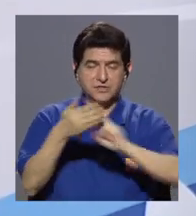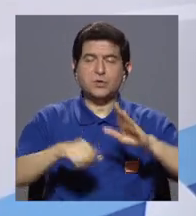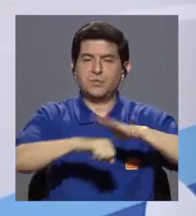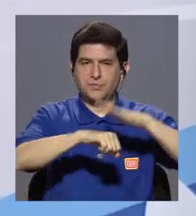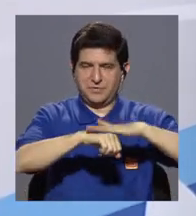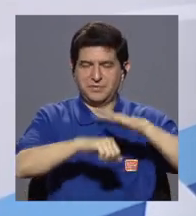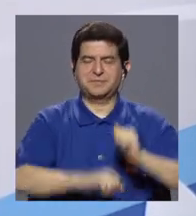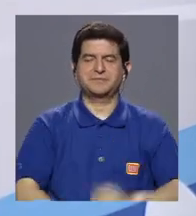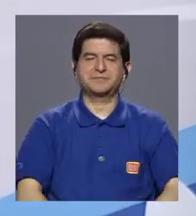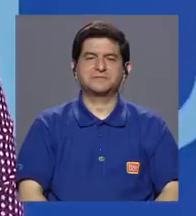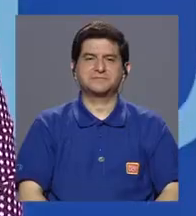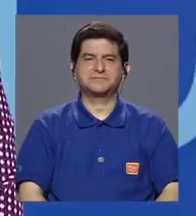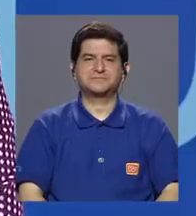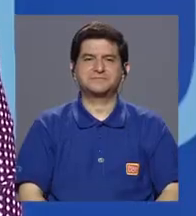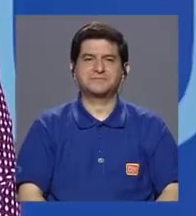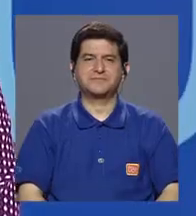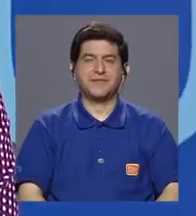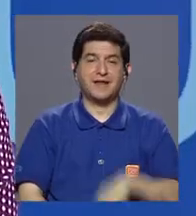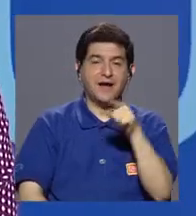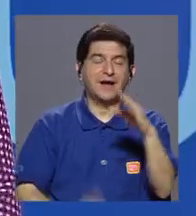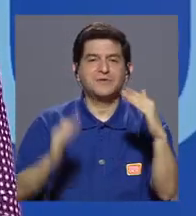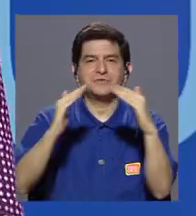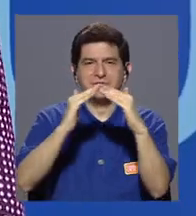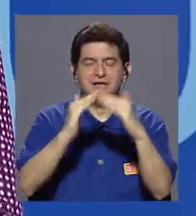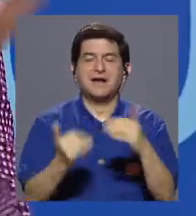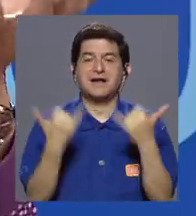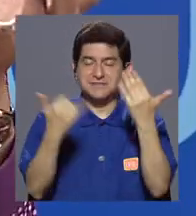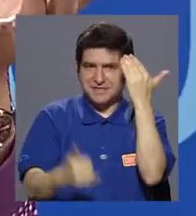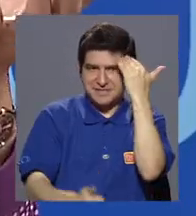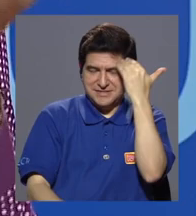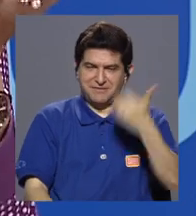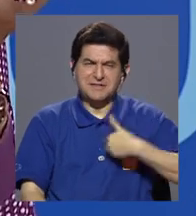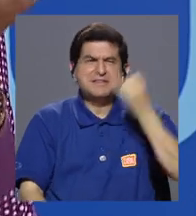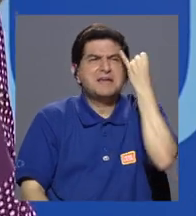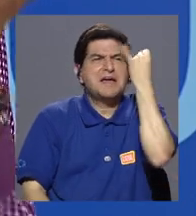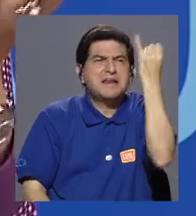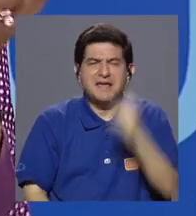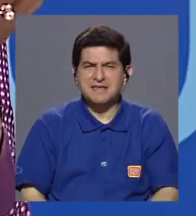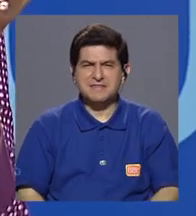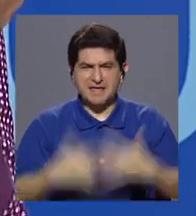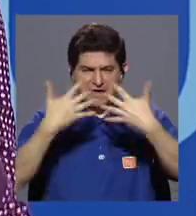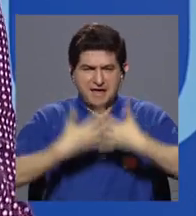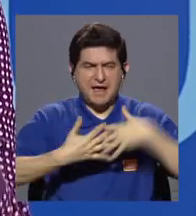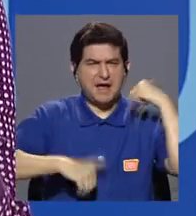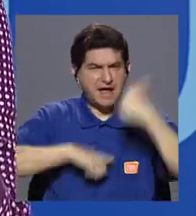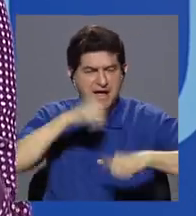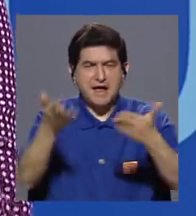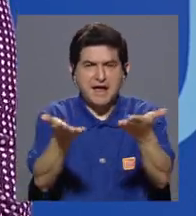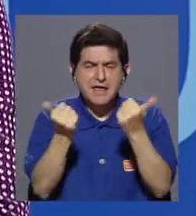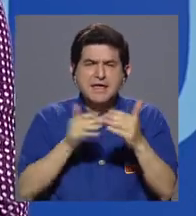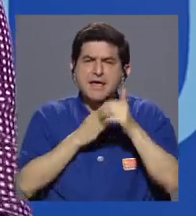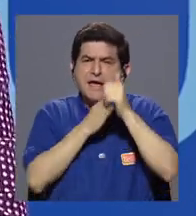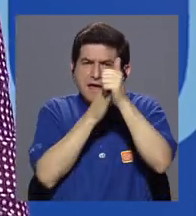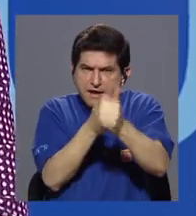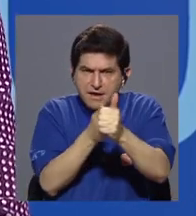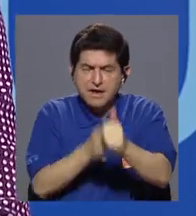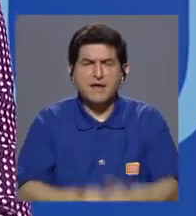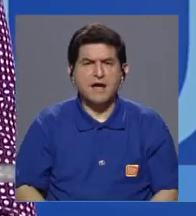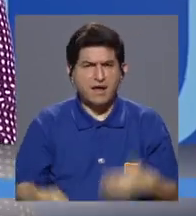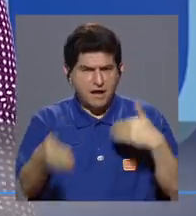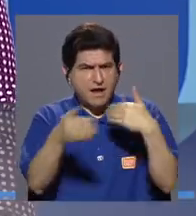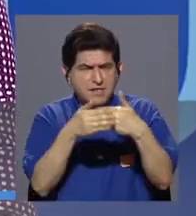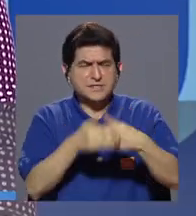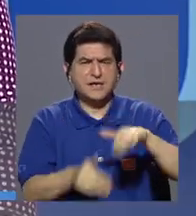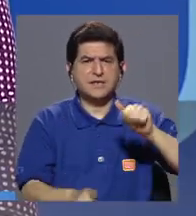por hacer todo esto posible muy bien a ustedes allá en su casa ya sabes si tiene una idea un emprendimiento y quiere que le guíen a hacer que sea